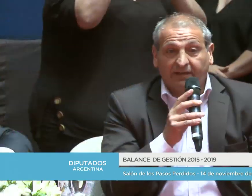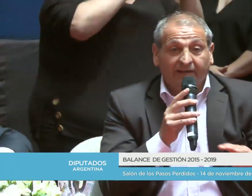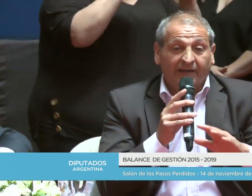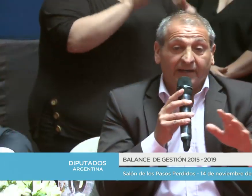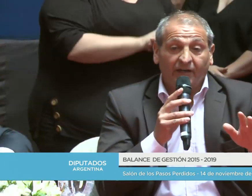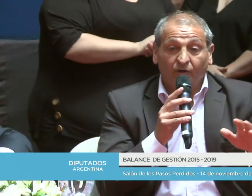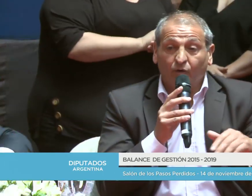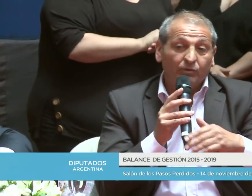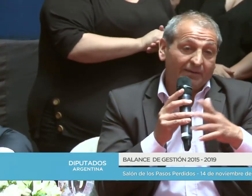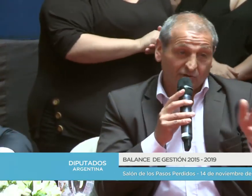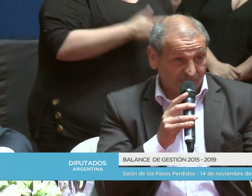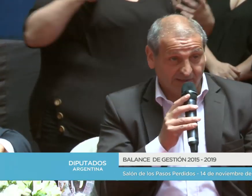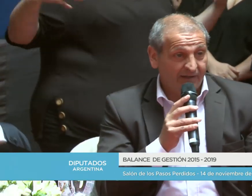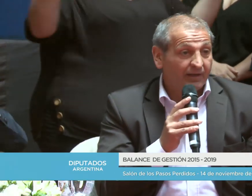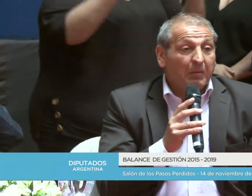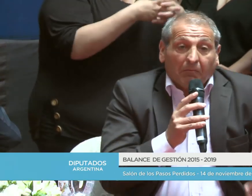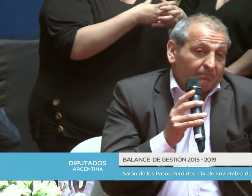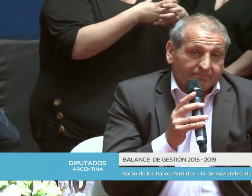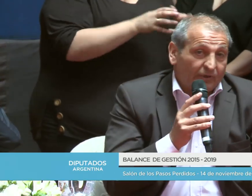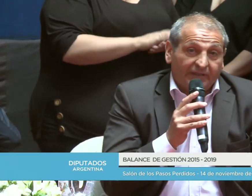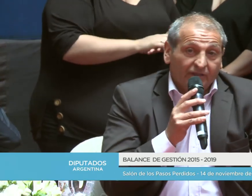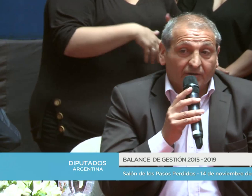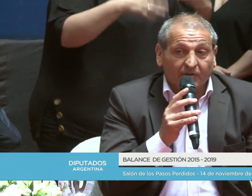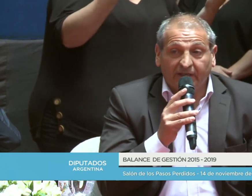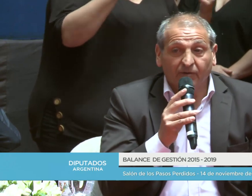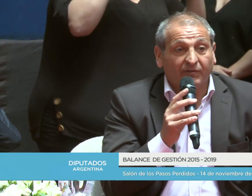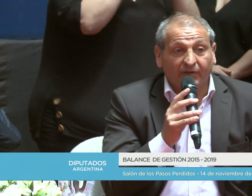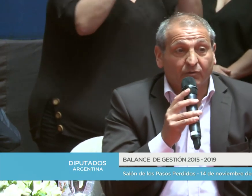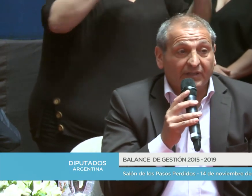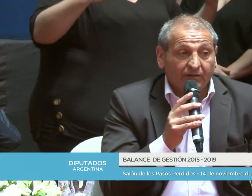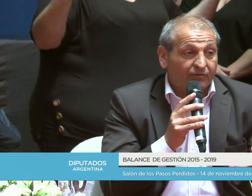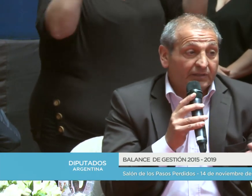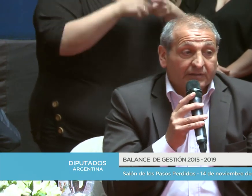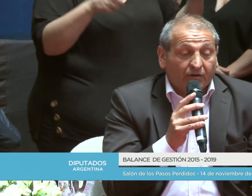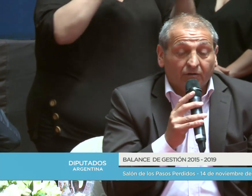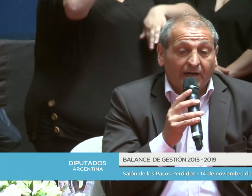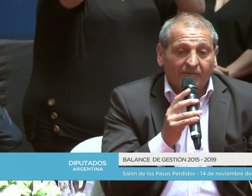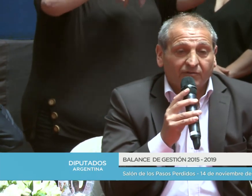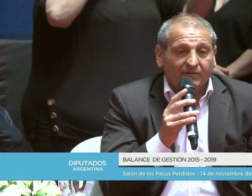al equipo de restauradores que lo juntamos por distintos motivos, se fueron juntando